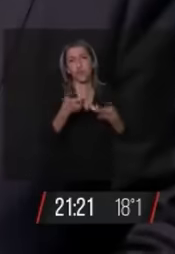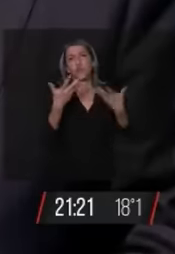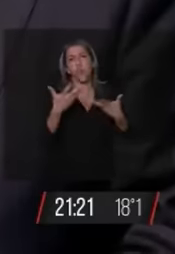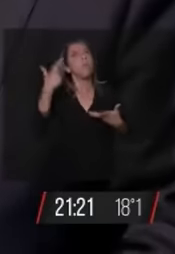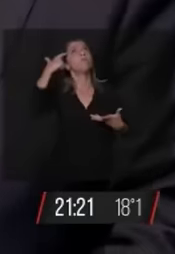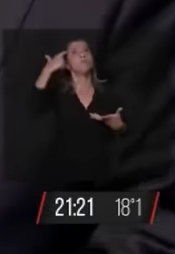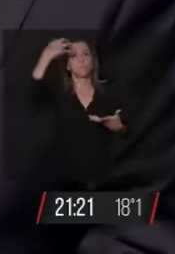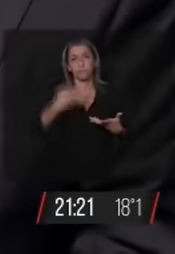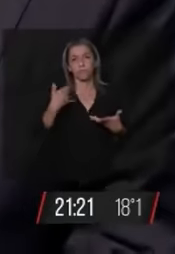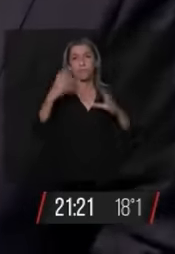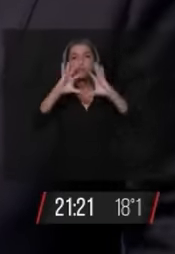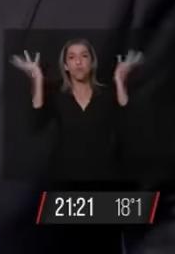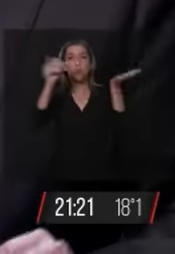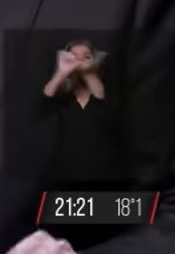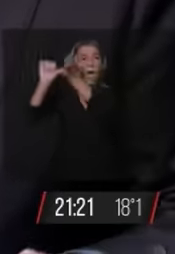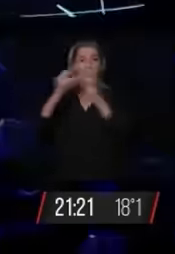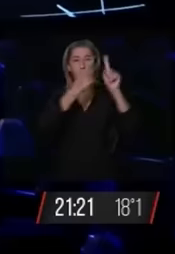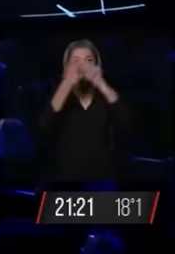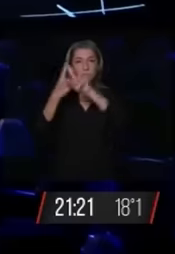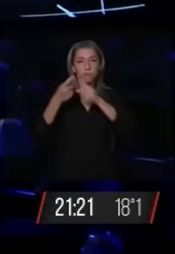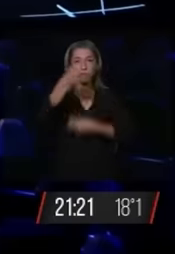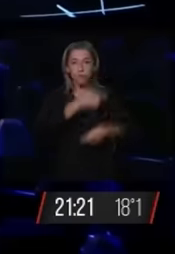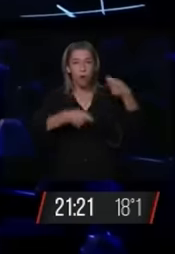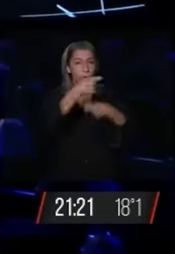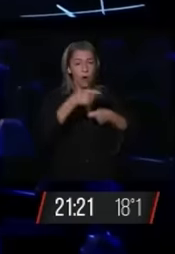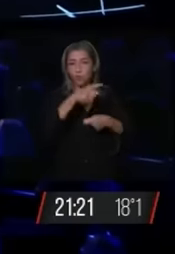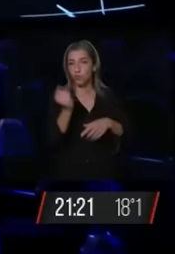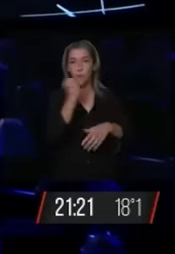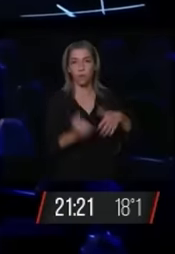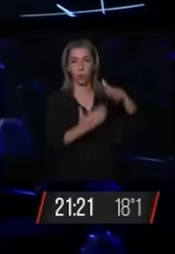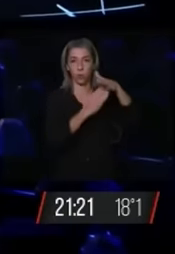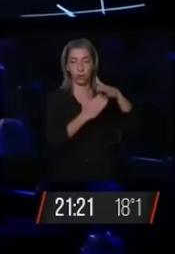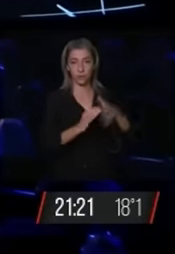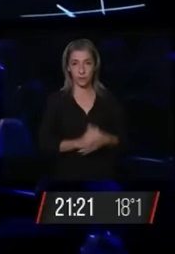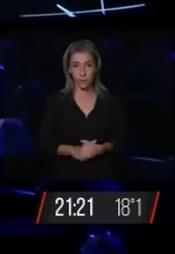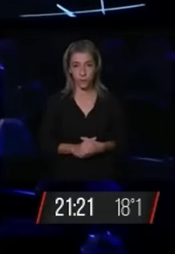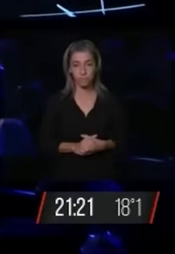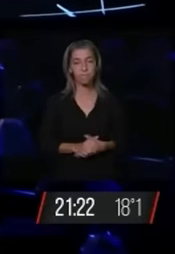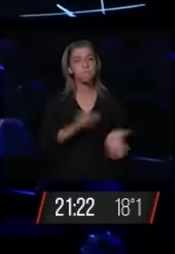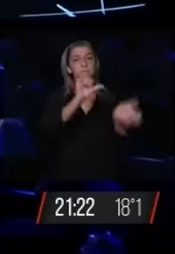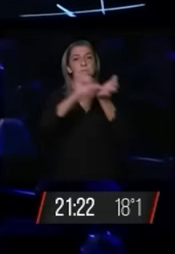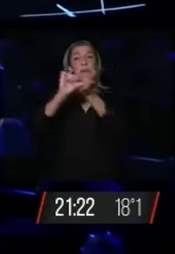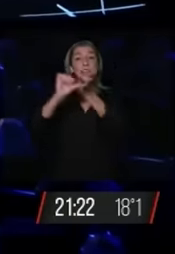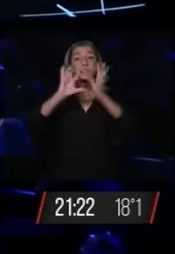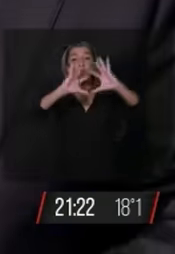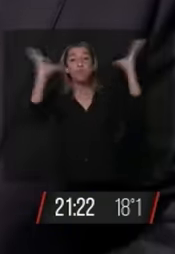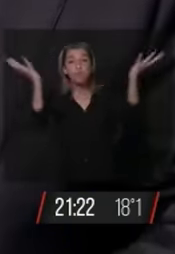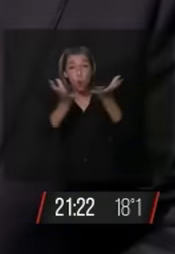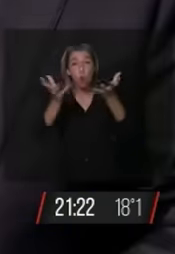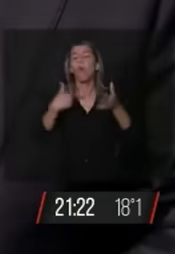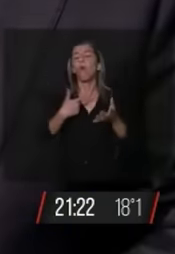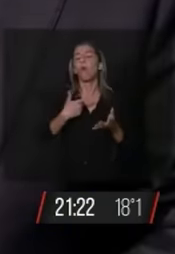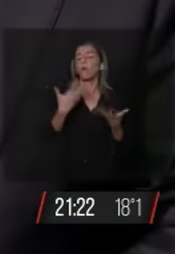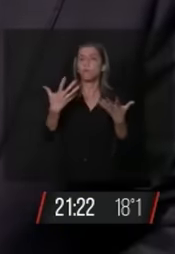internacional. Básicamente, aquellos países que son más abiertos al mundo tienen ingreso per